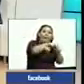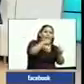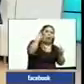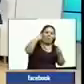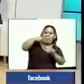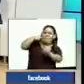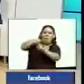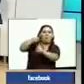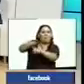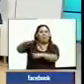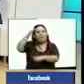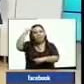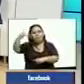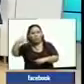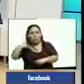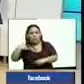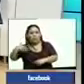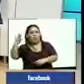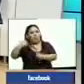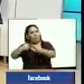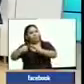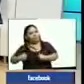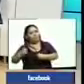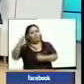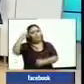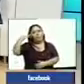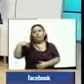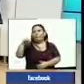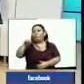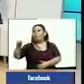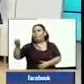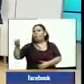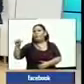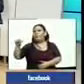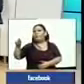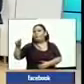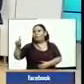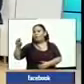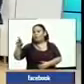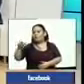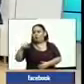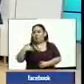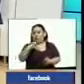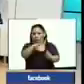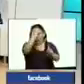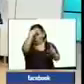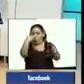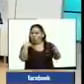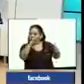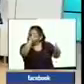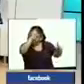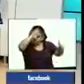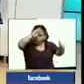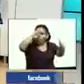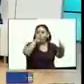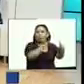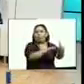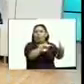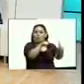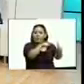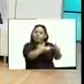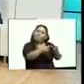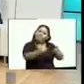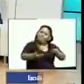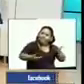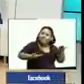verbalmente y físicamente a Sandra Yanira Martínez realmente es nuestro respeto para Sandra que es una mujer muy